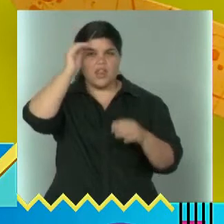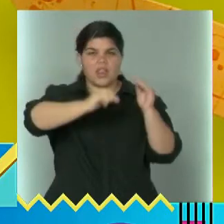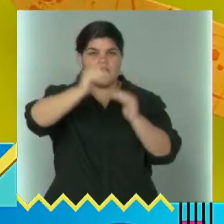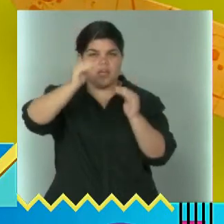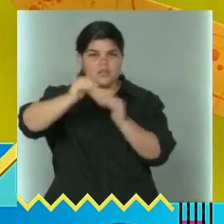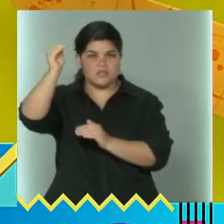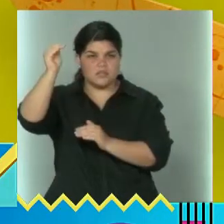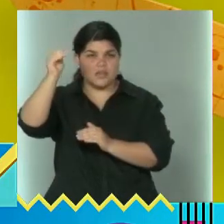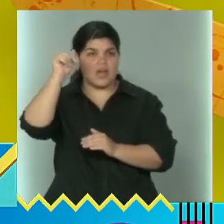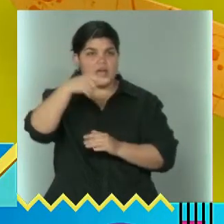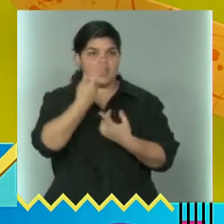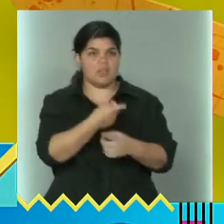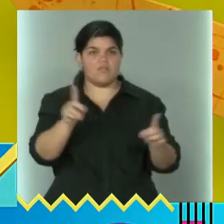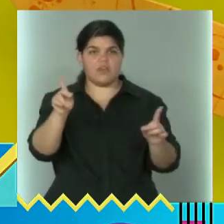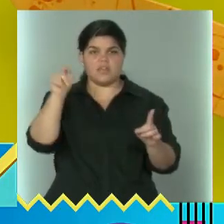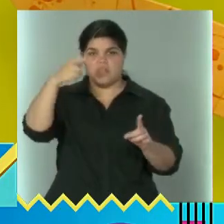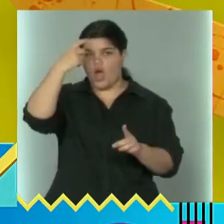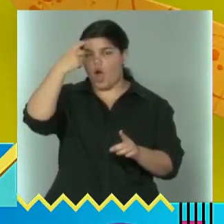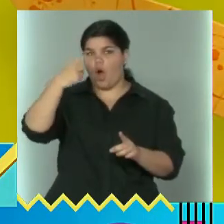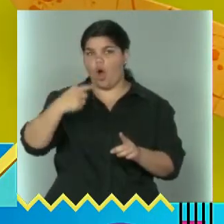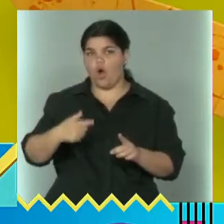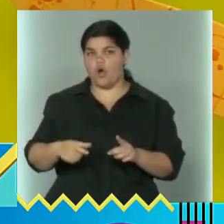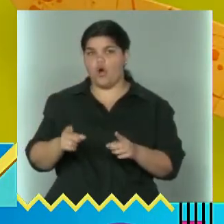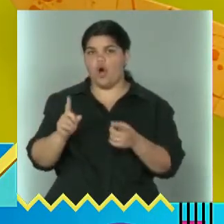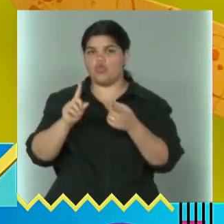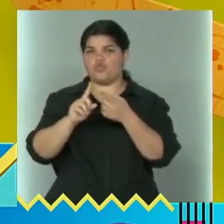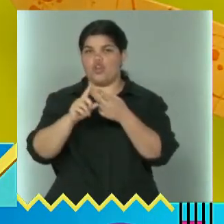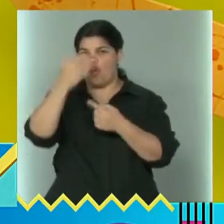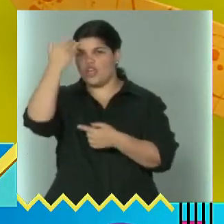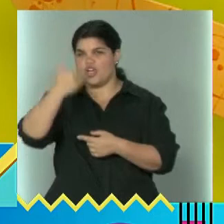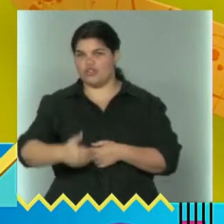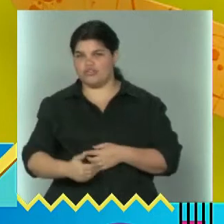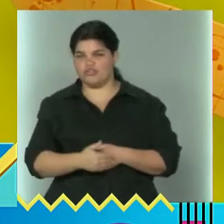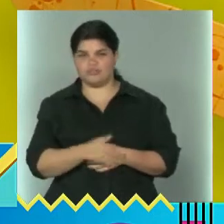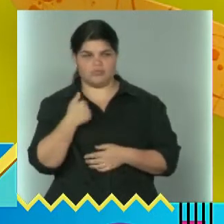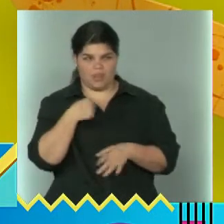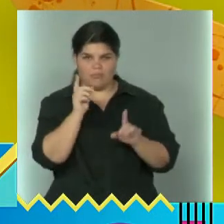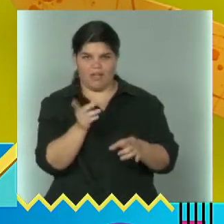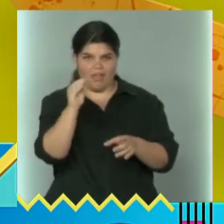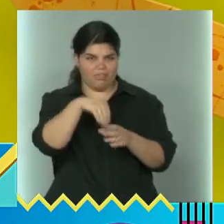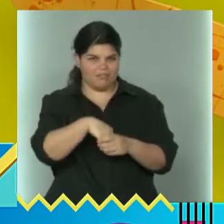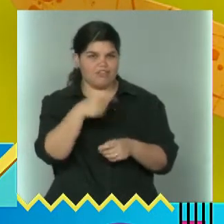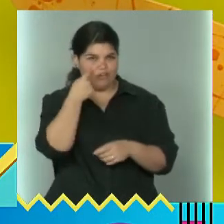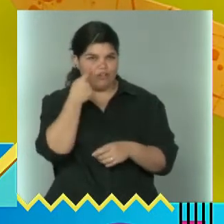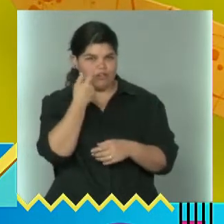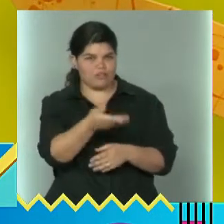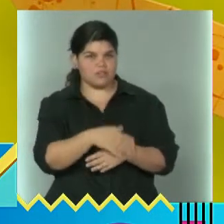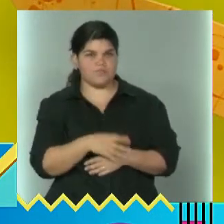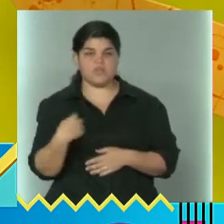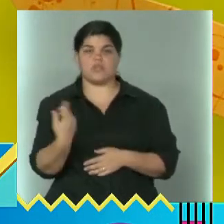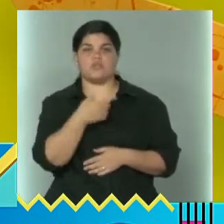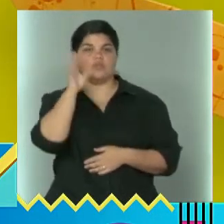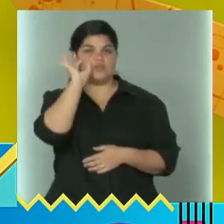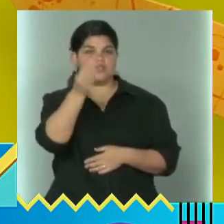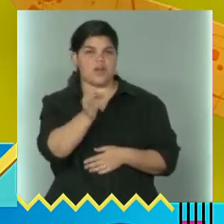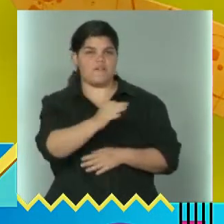con el ontológico, de lo cual yo también provengo y soy coach ontológica. Y es que nosotros entendemos que todo